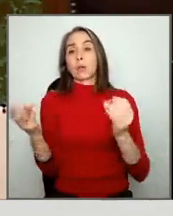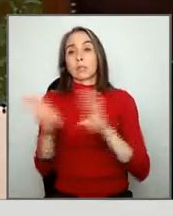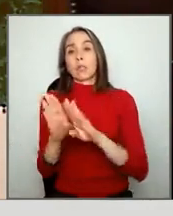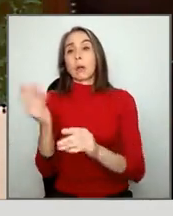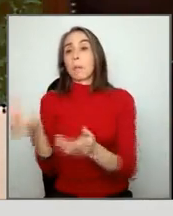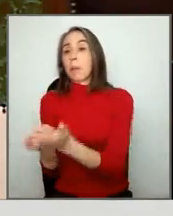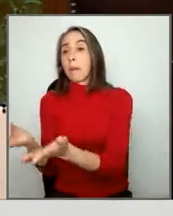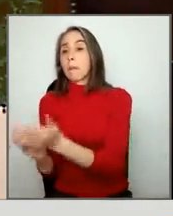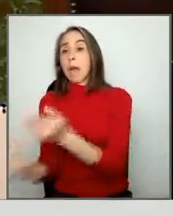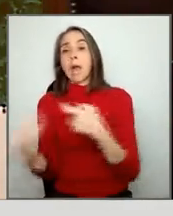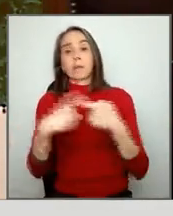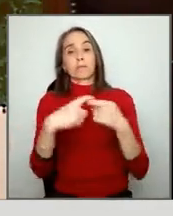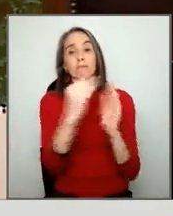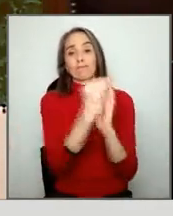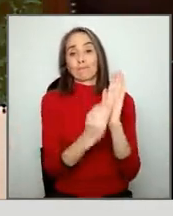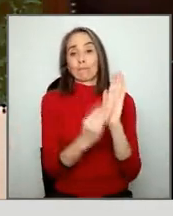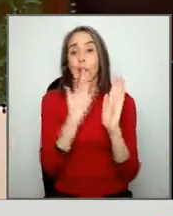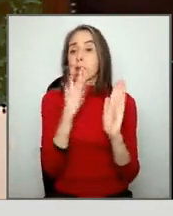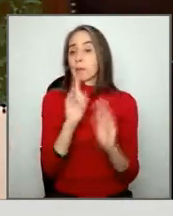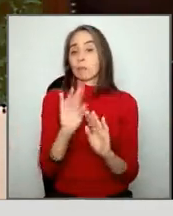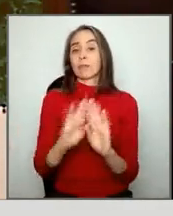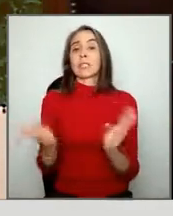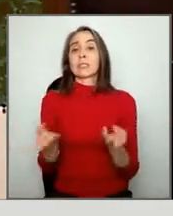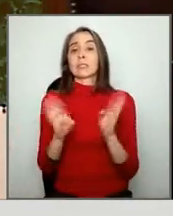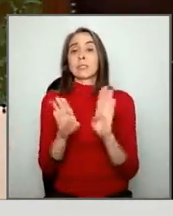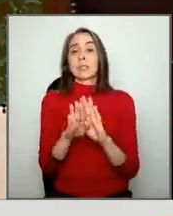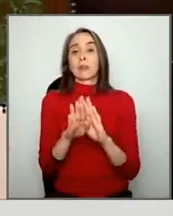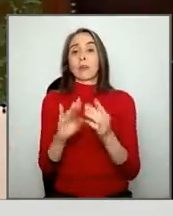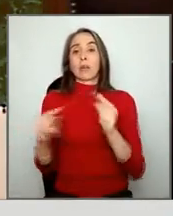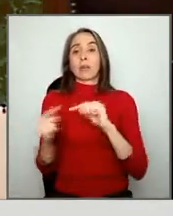se cierra el debate de este proyecto